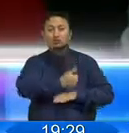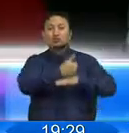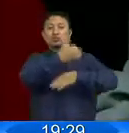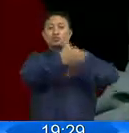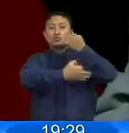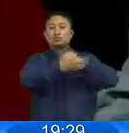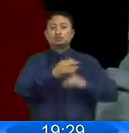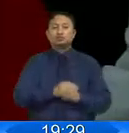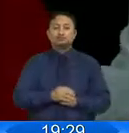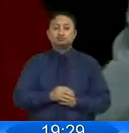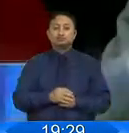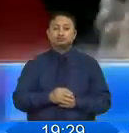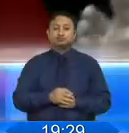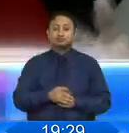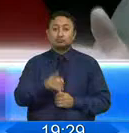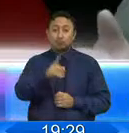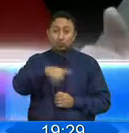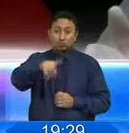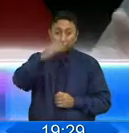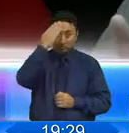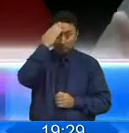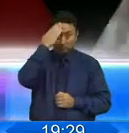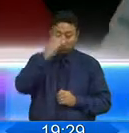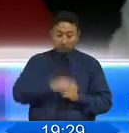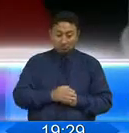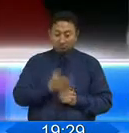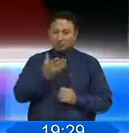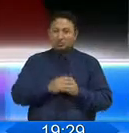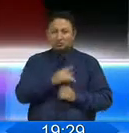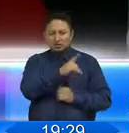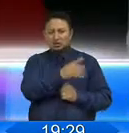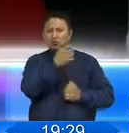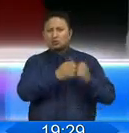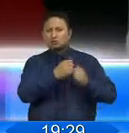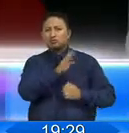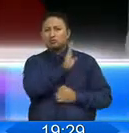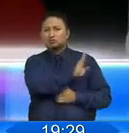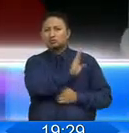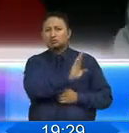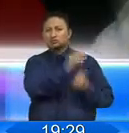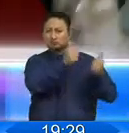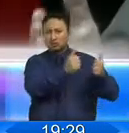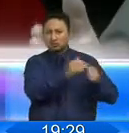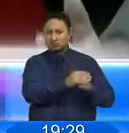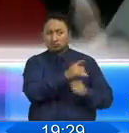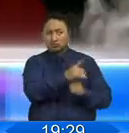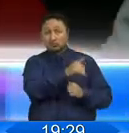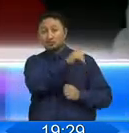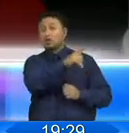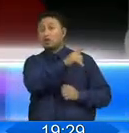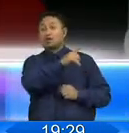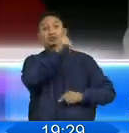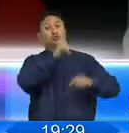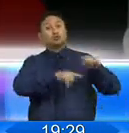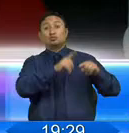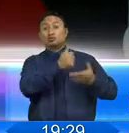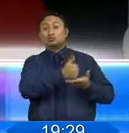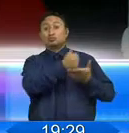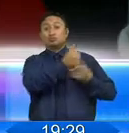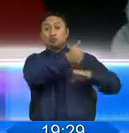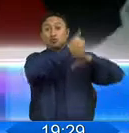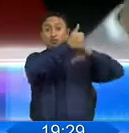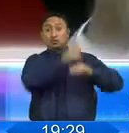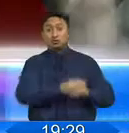que tengan conocimiento de irregularidades que impidan que el candidato